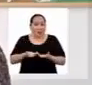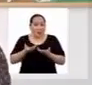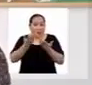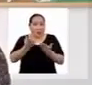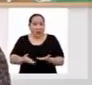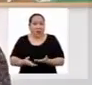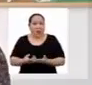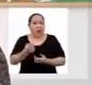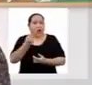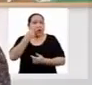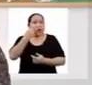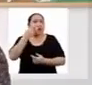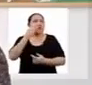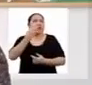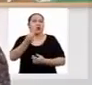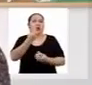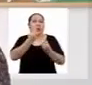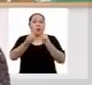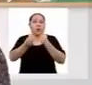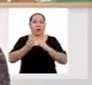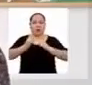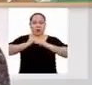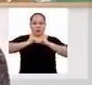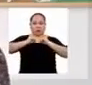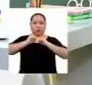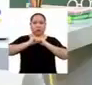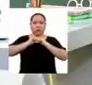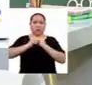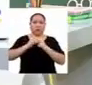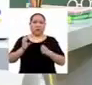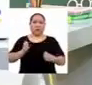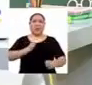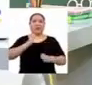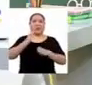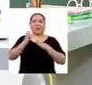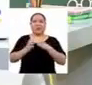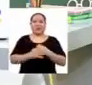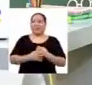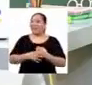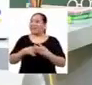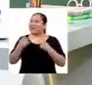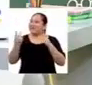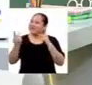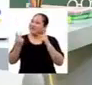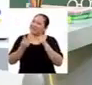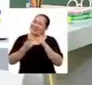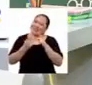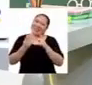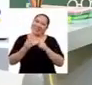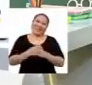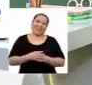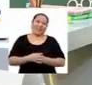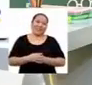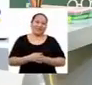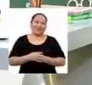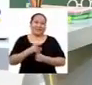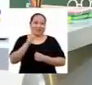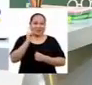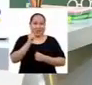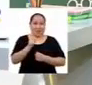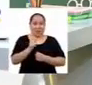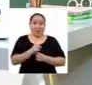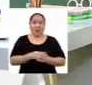alimentación, actividades físicas y emociones. Perfecto, porque